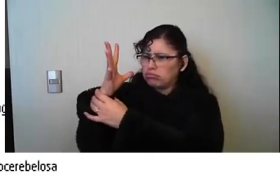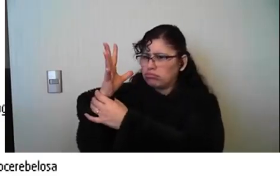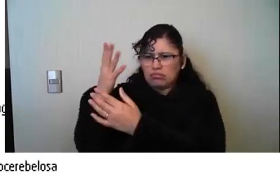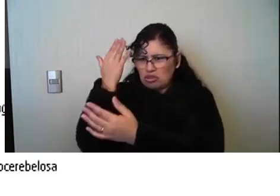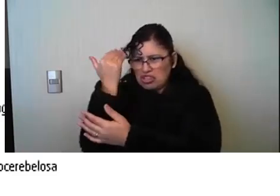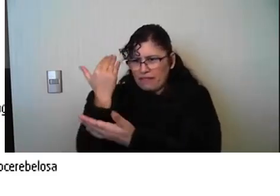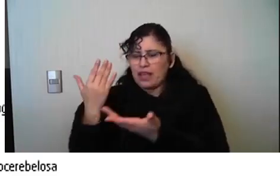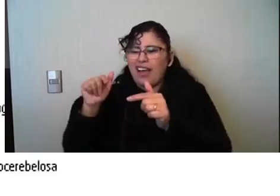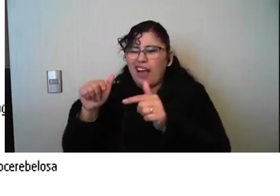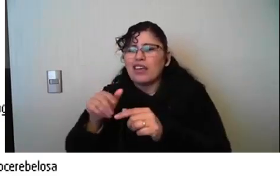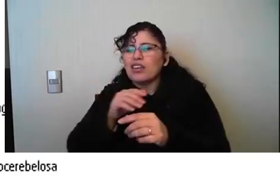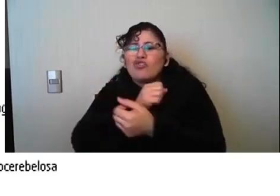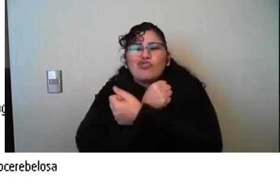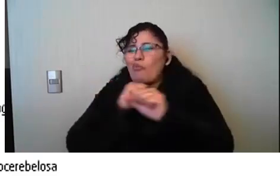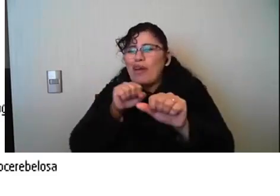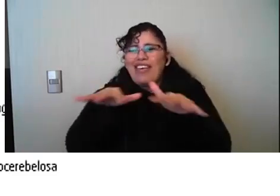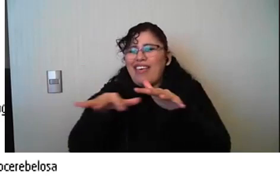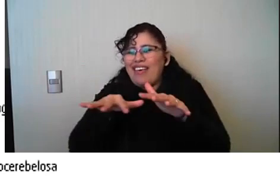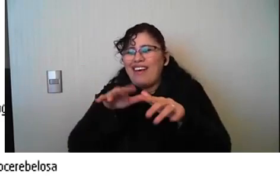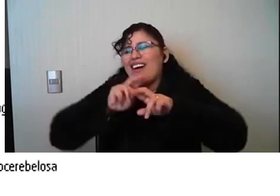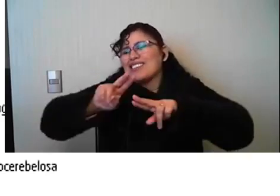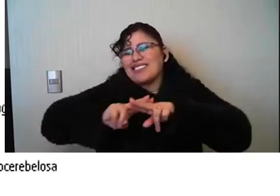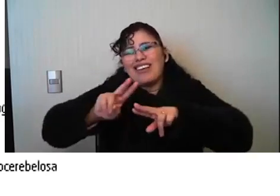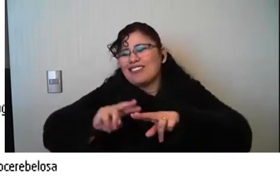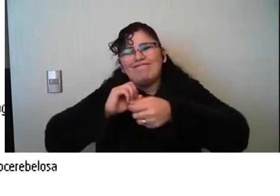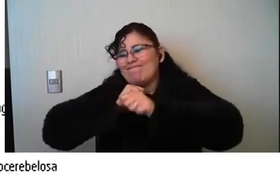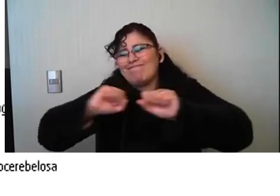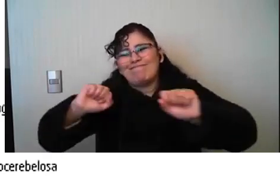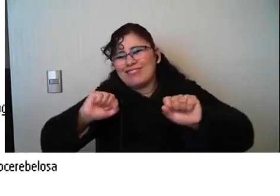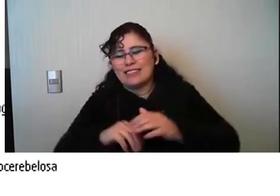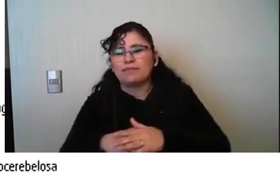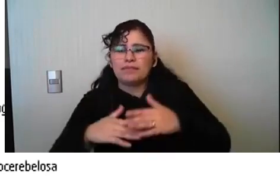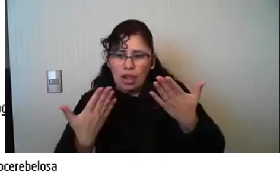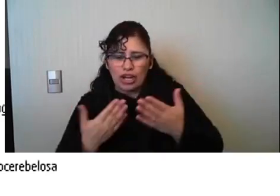el movimiento. Ahora, ¿qué más debe saber el cerebelo?